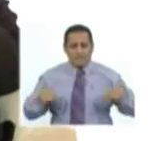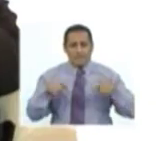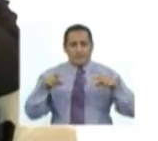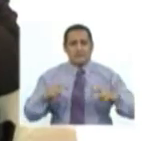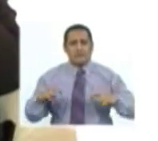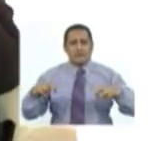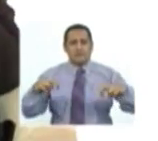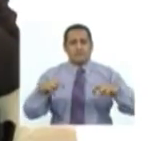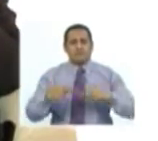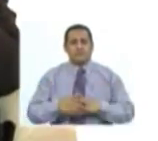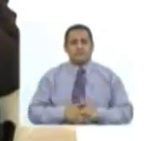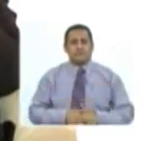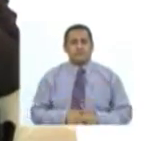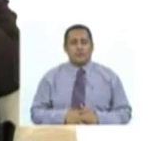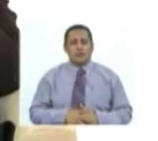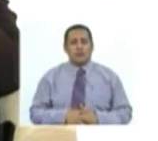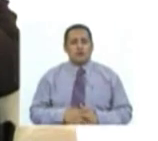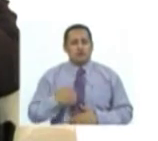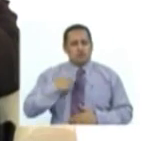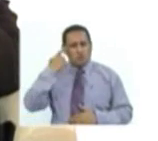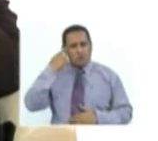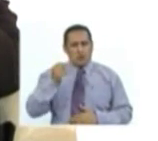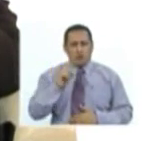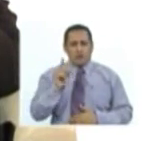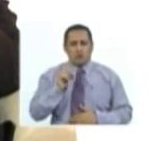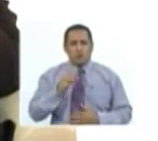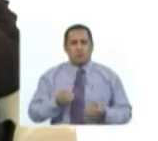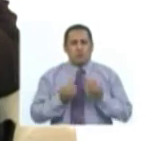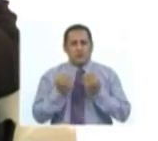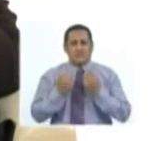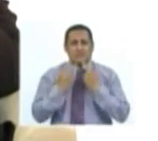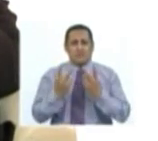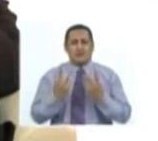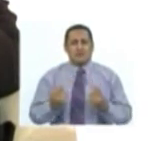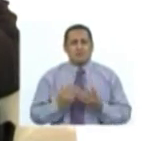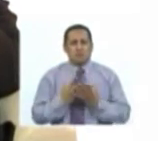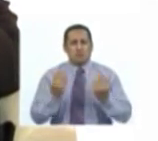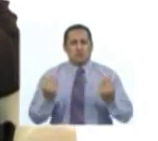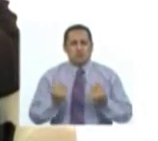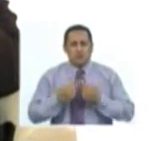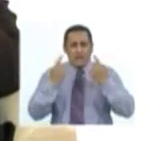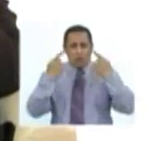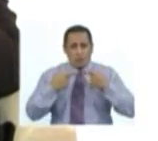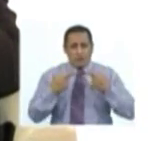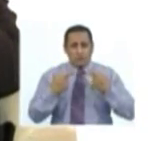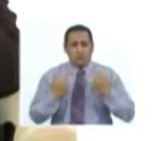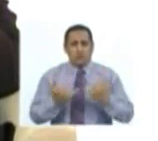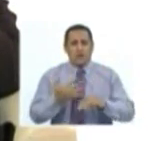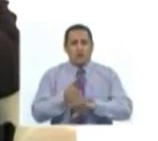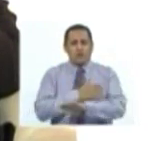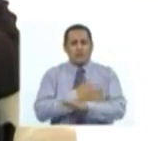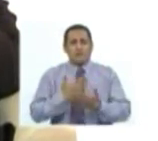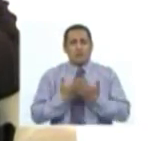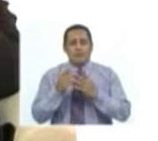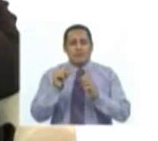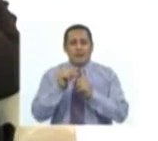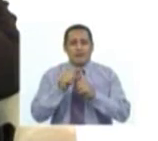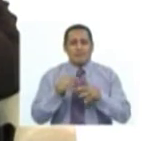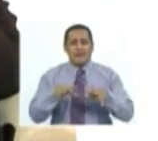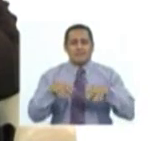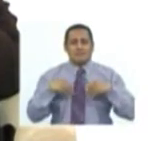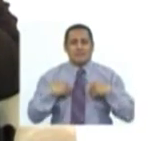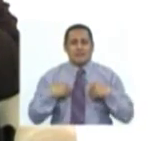no. Menos aún ahora que hay tantos mecanismos tecnológicos para poder